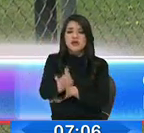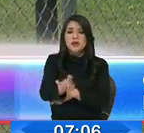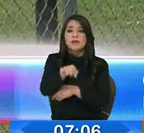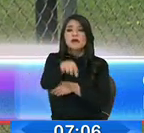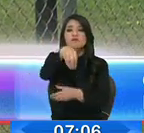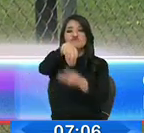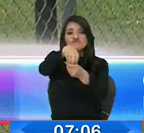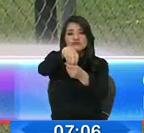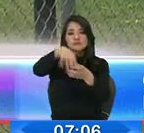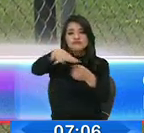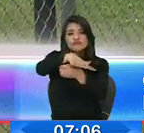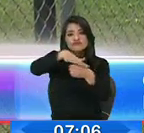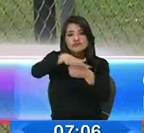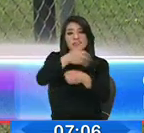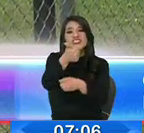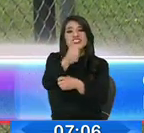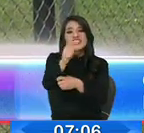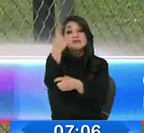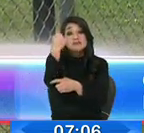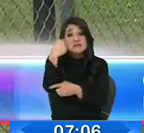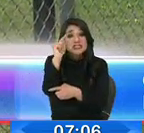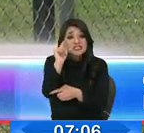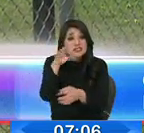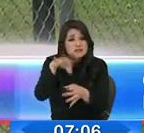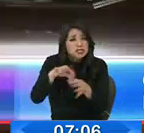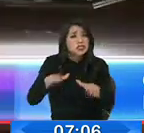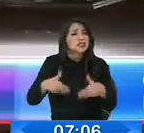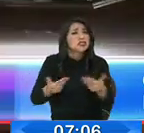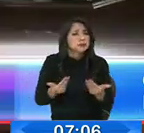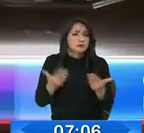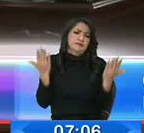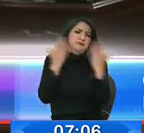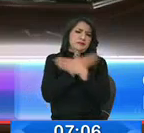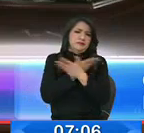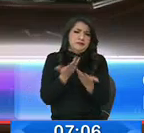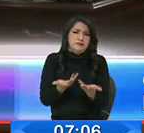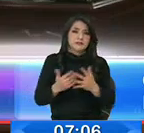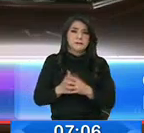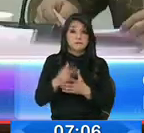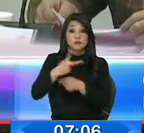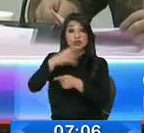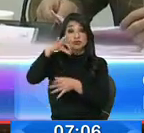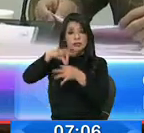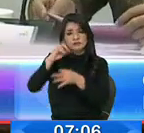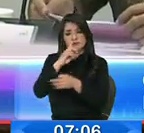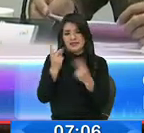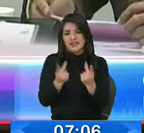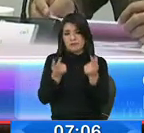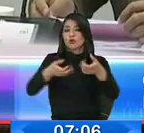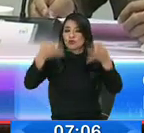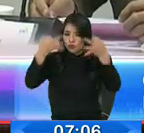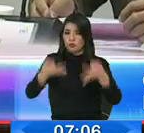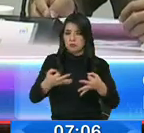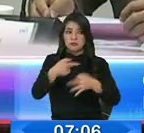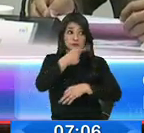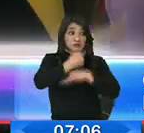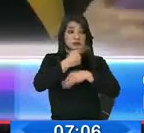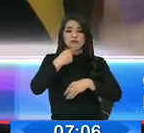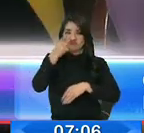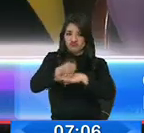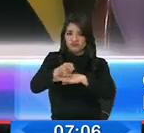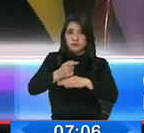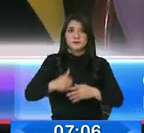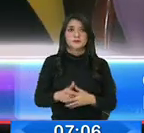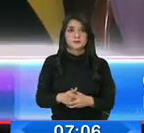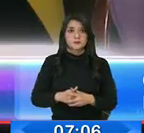en base a 10 millones de votos. En el CNE confirman que darán inmediato cumplimiento a lo dispuesto. El